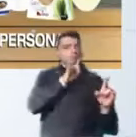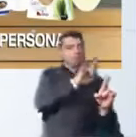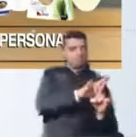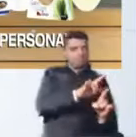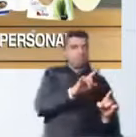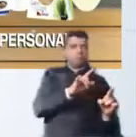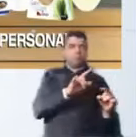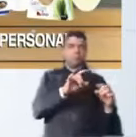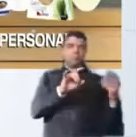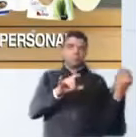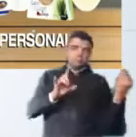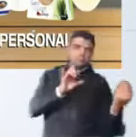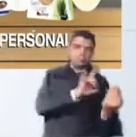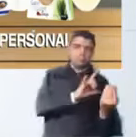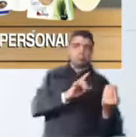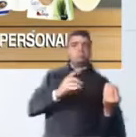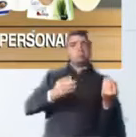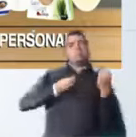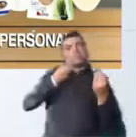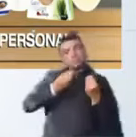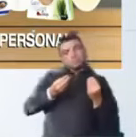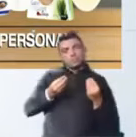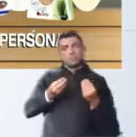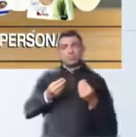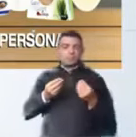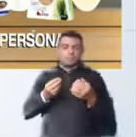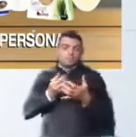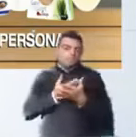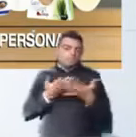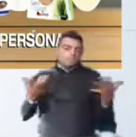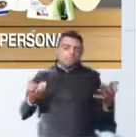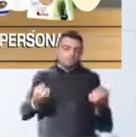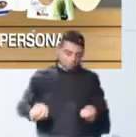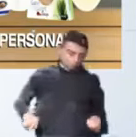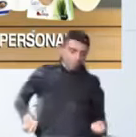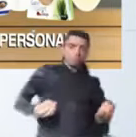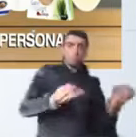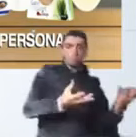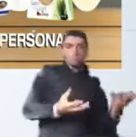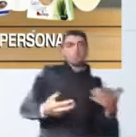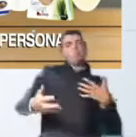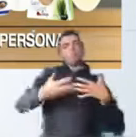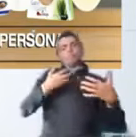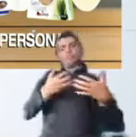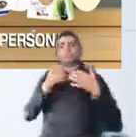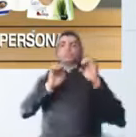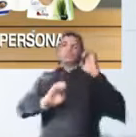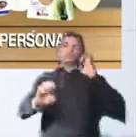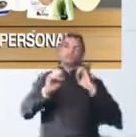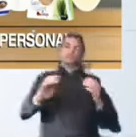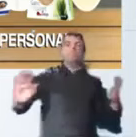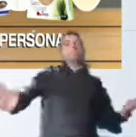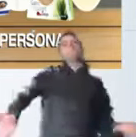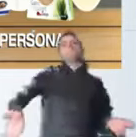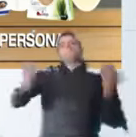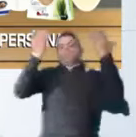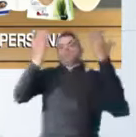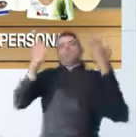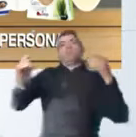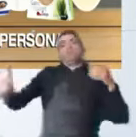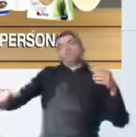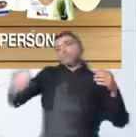es llevarle todo aquello que puede fortalecer el sistema inmunológico, todo aquello que puede disminuir la posibilidad